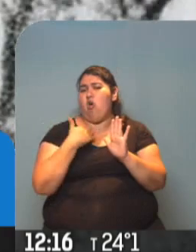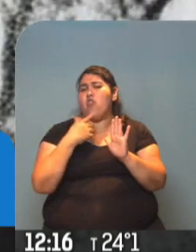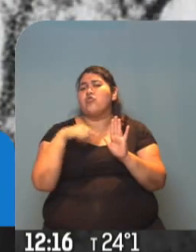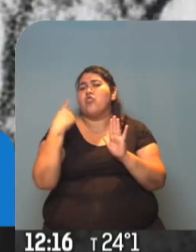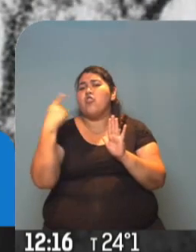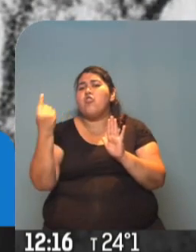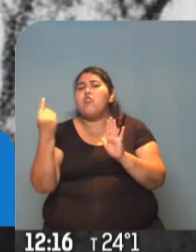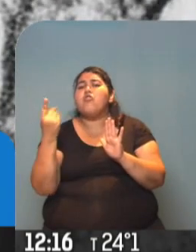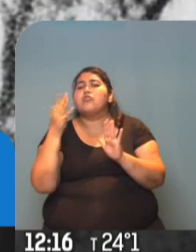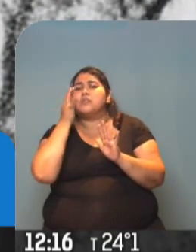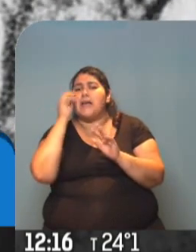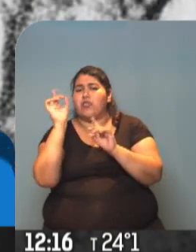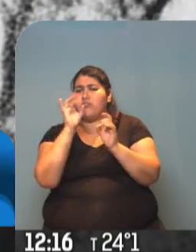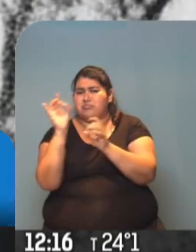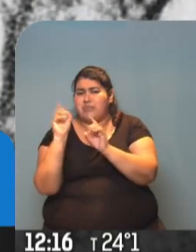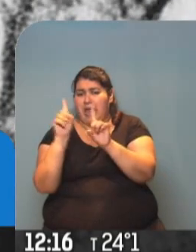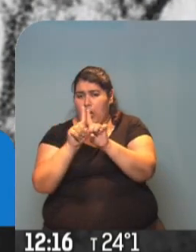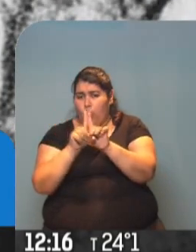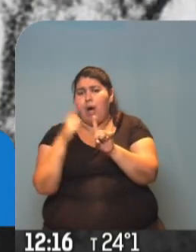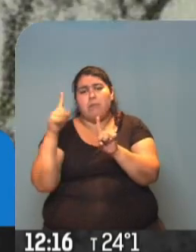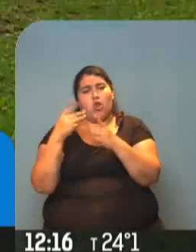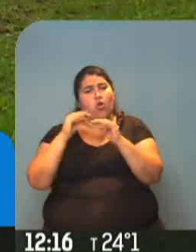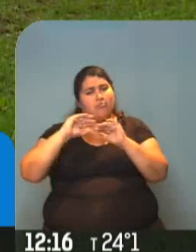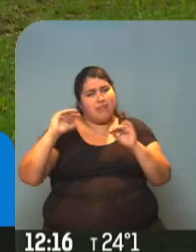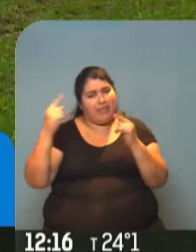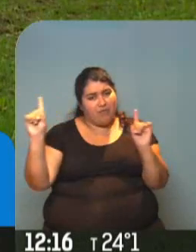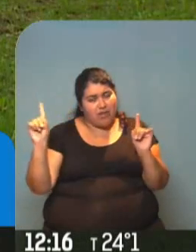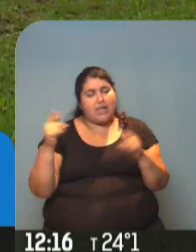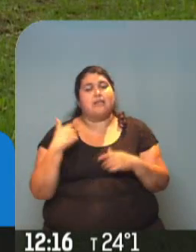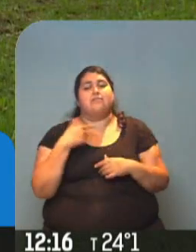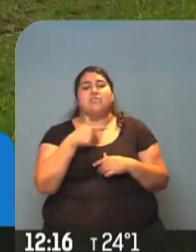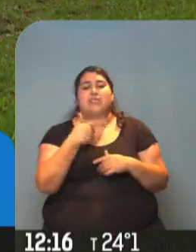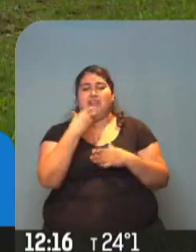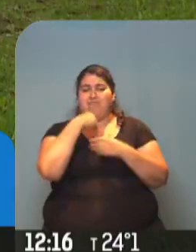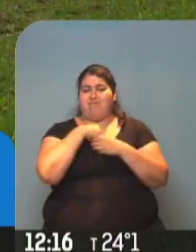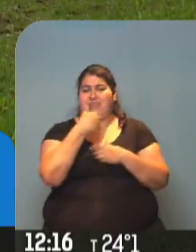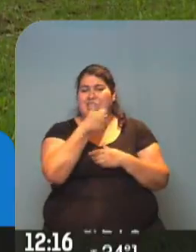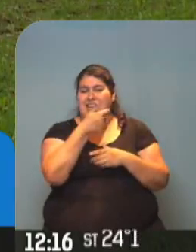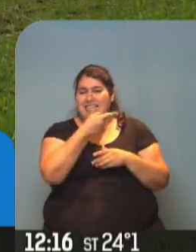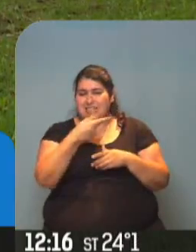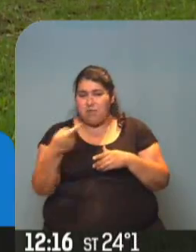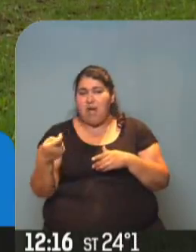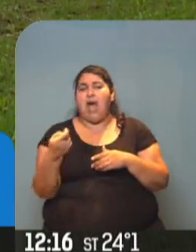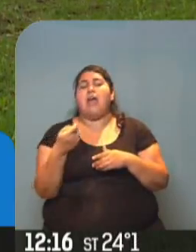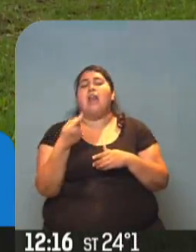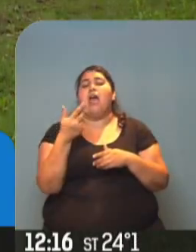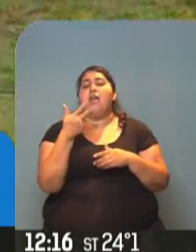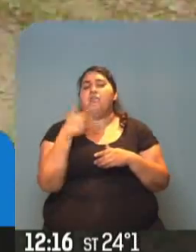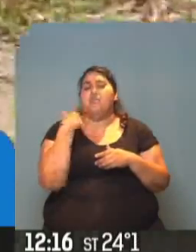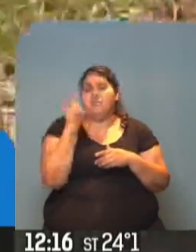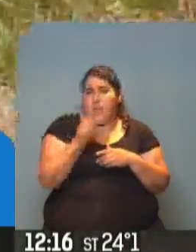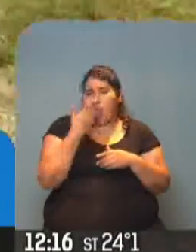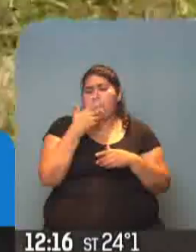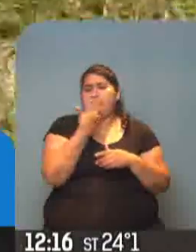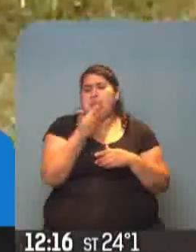que circulan en el país. Tienen un periodo de incubación similar, hasta de 6 semanas, el promedio está en 2 a 3 semanas. Después comienza un